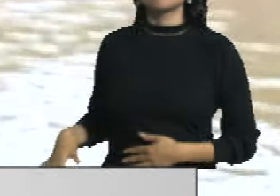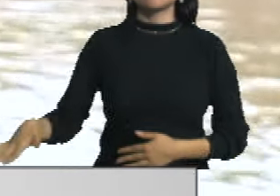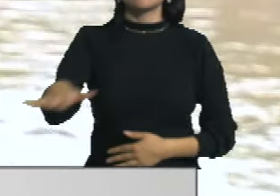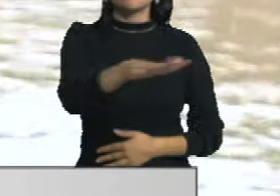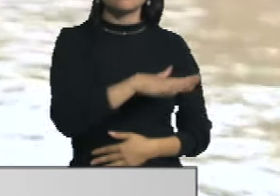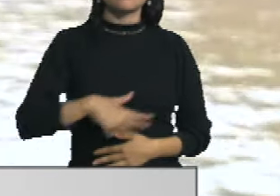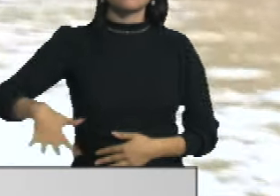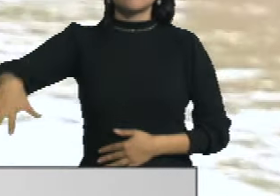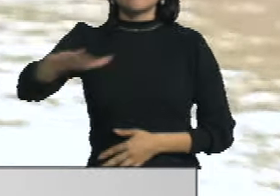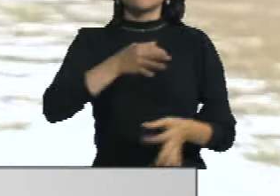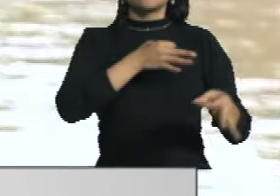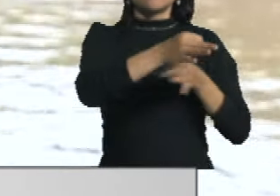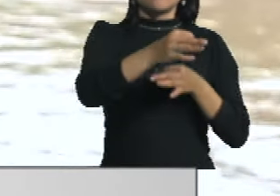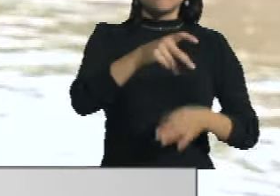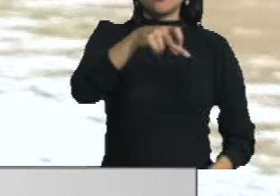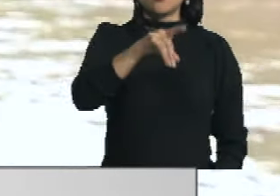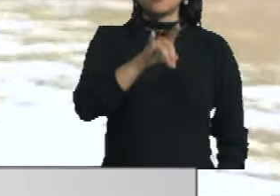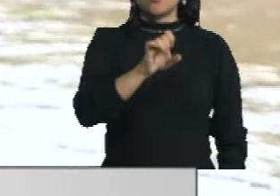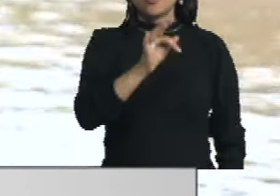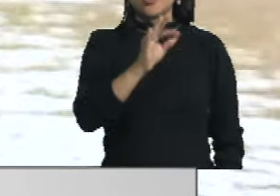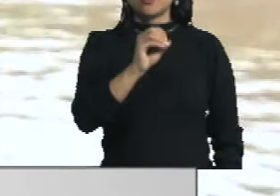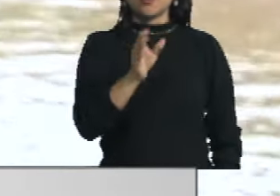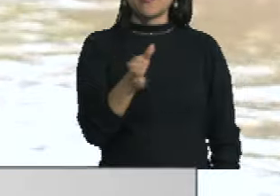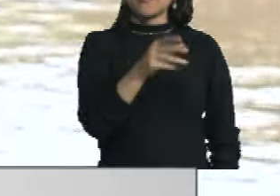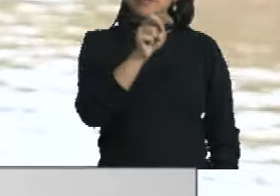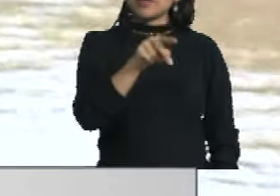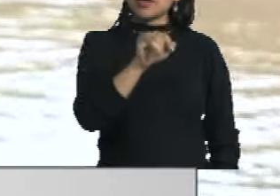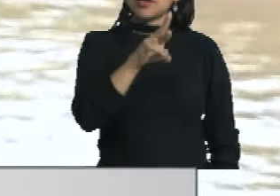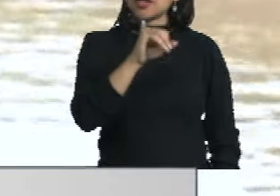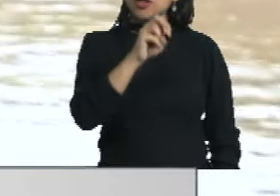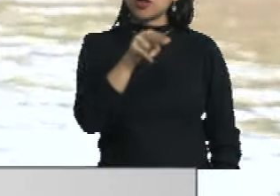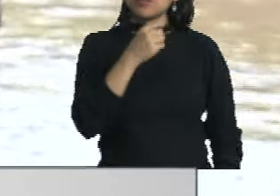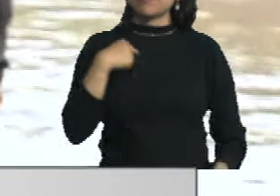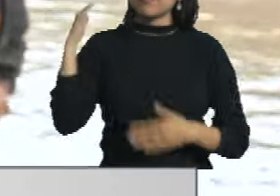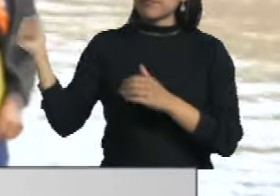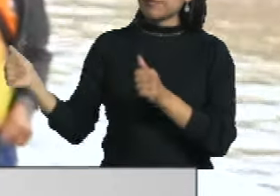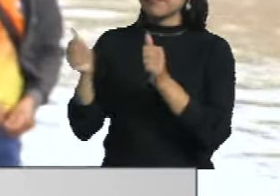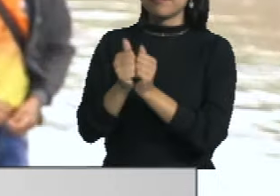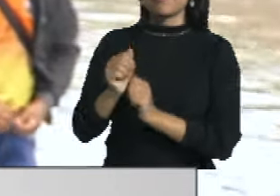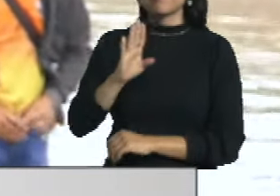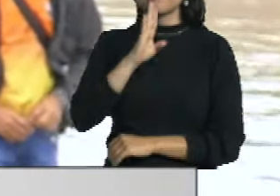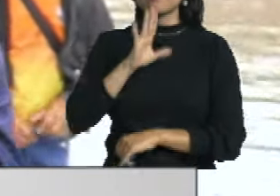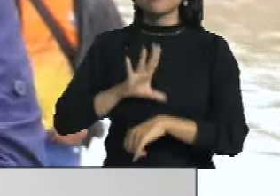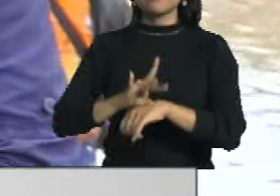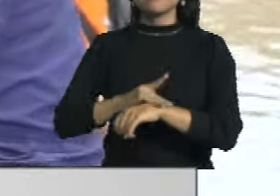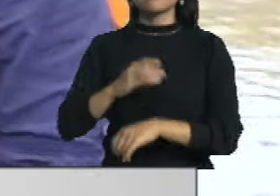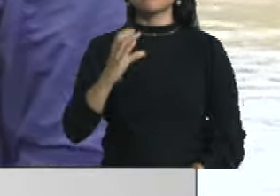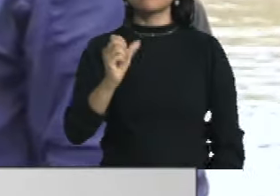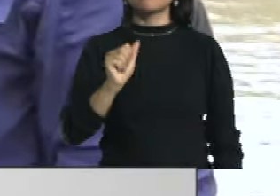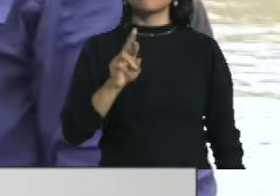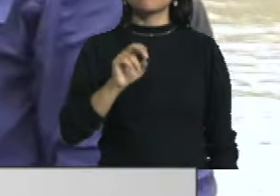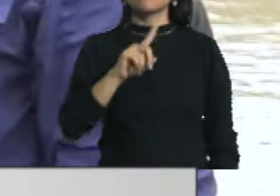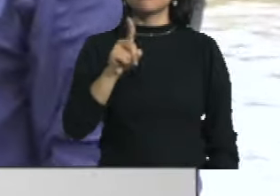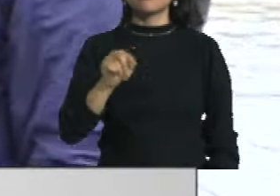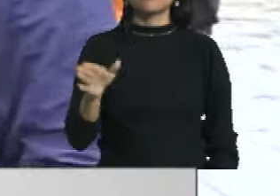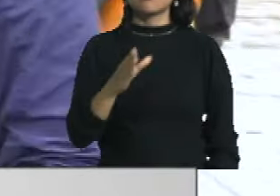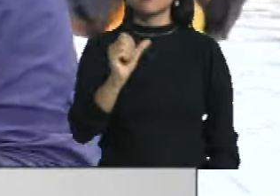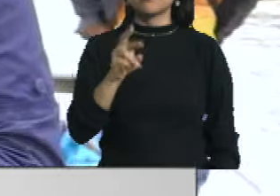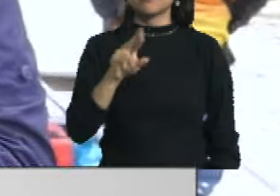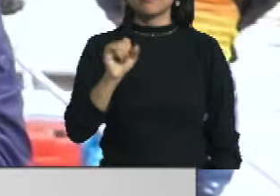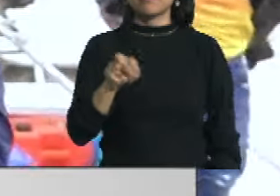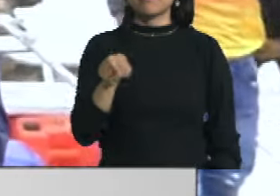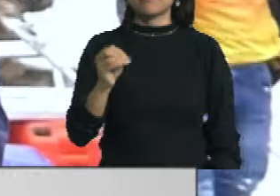municipios, Puerto Nariño. Nos acompaña a esta hora el director para la gestión del riesgo de desastres, el doctor Carlos Carrillo, nos va a contar detalles del